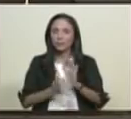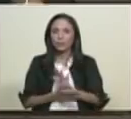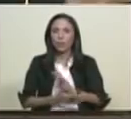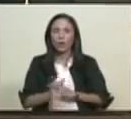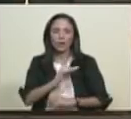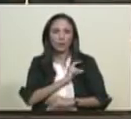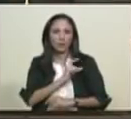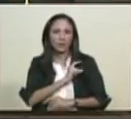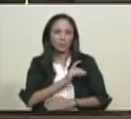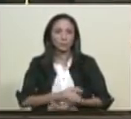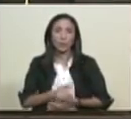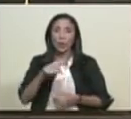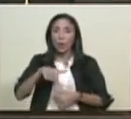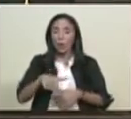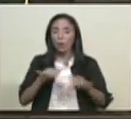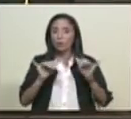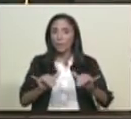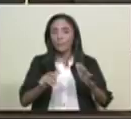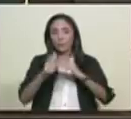Hoy estamos los mismos.